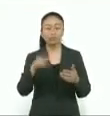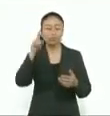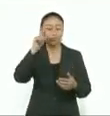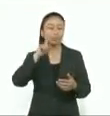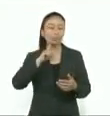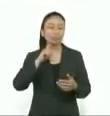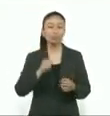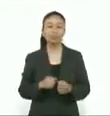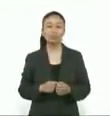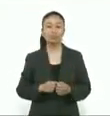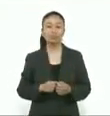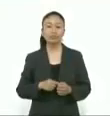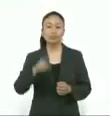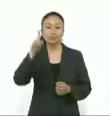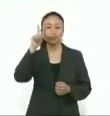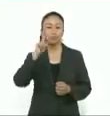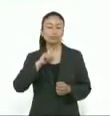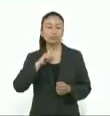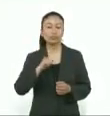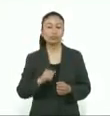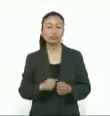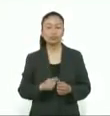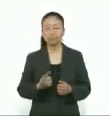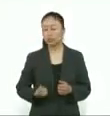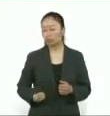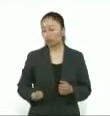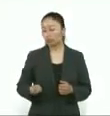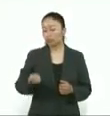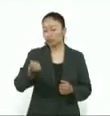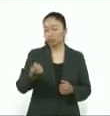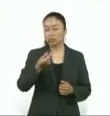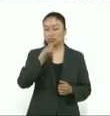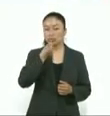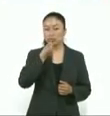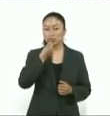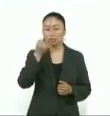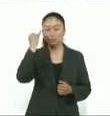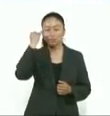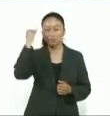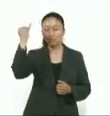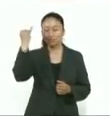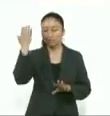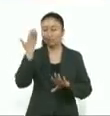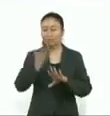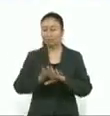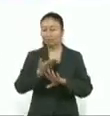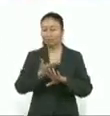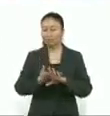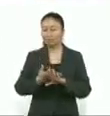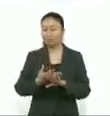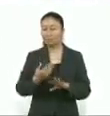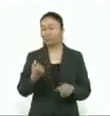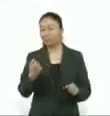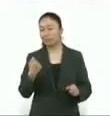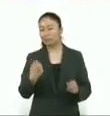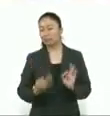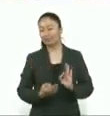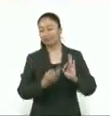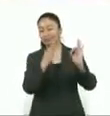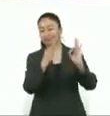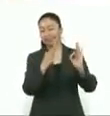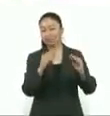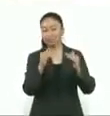las mujeres quienes luchando desde niñas contra prejuicios y estereotipos, contra la violencia y